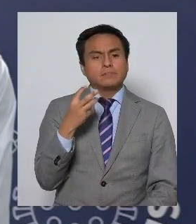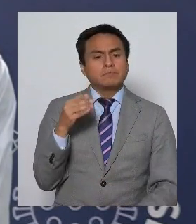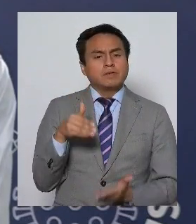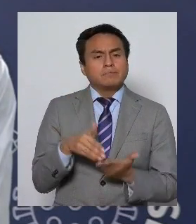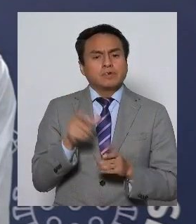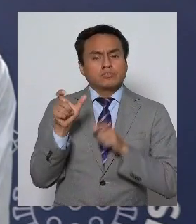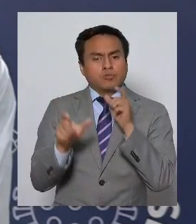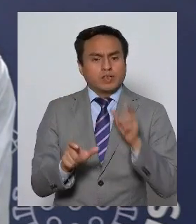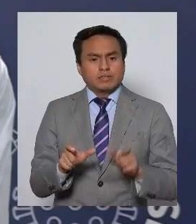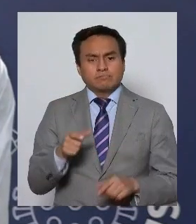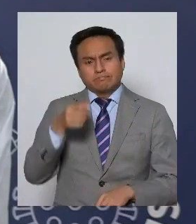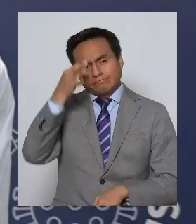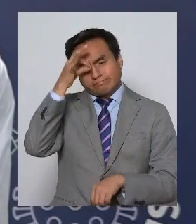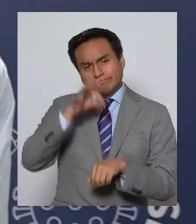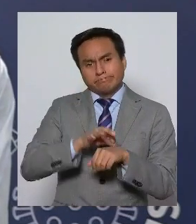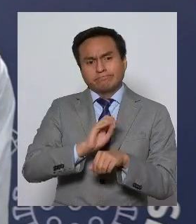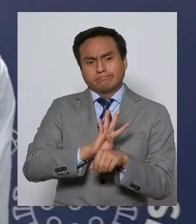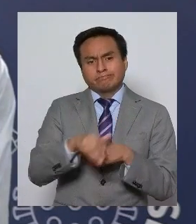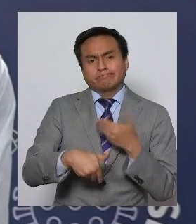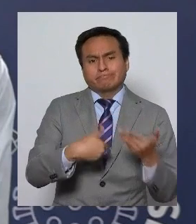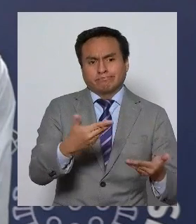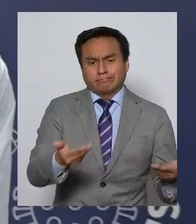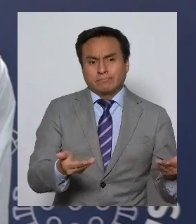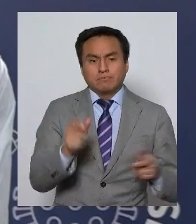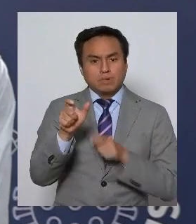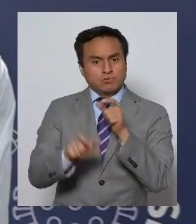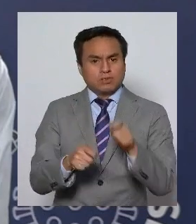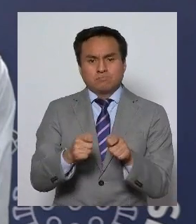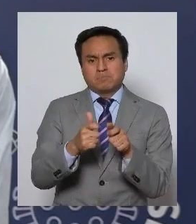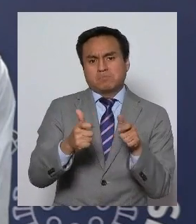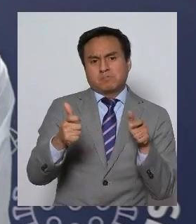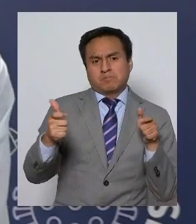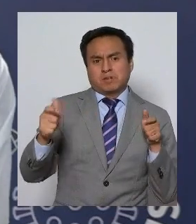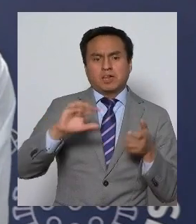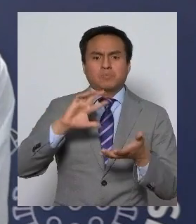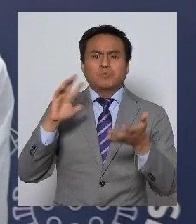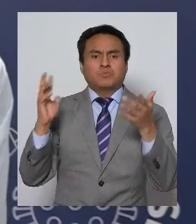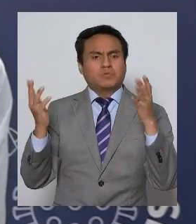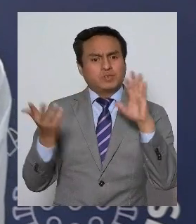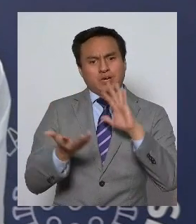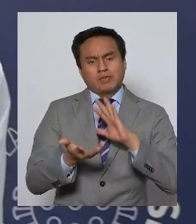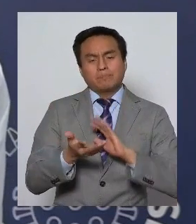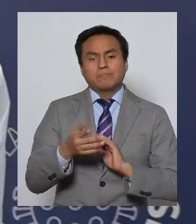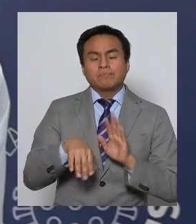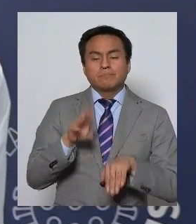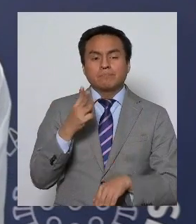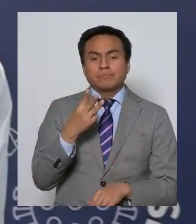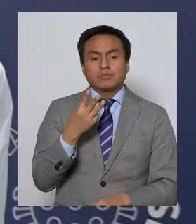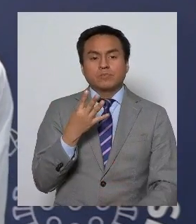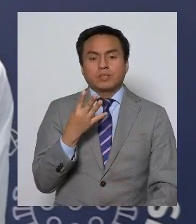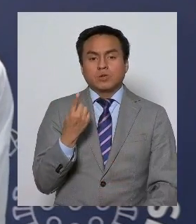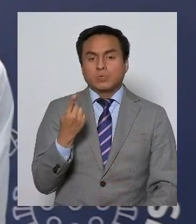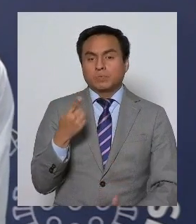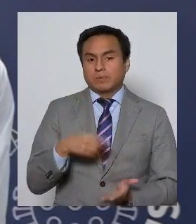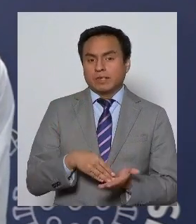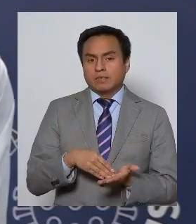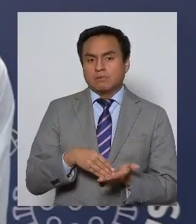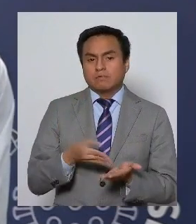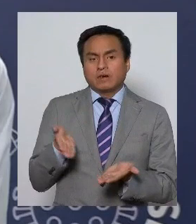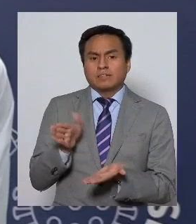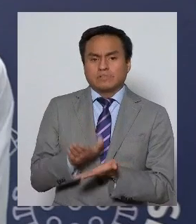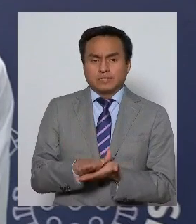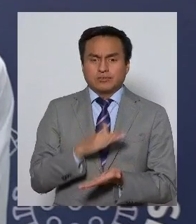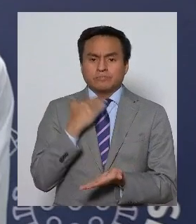personas contagiadas. Las personas siguen aumentando a nivel mundial, con más de 341.000